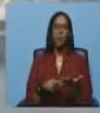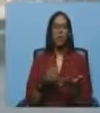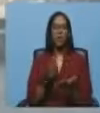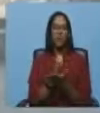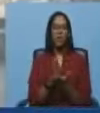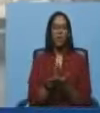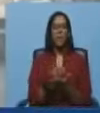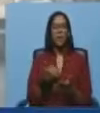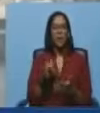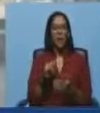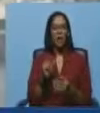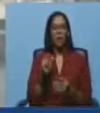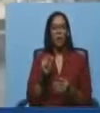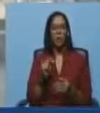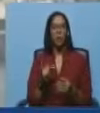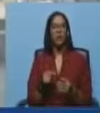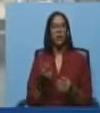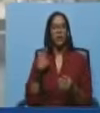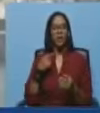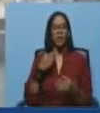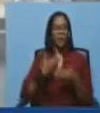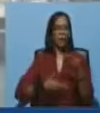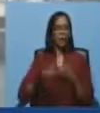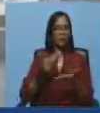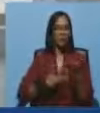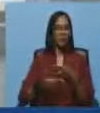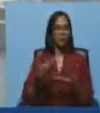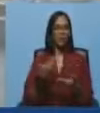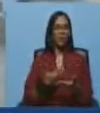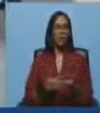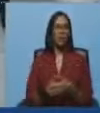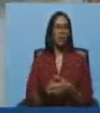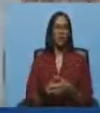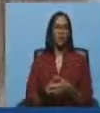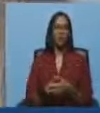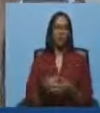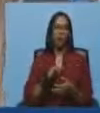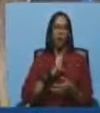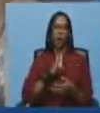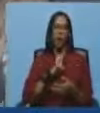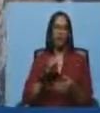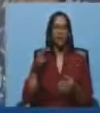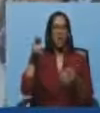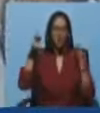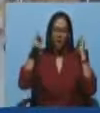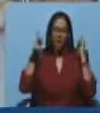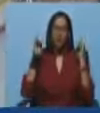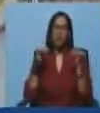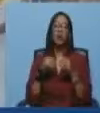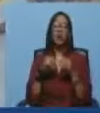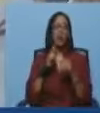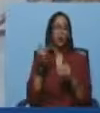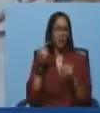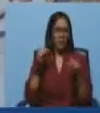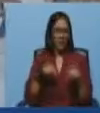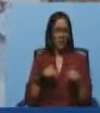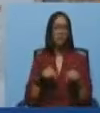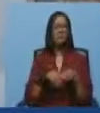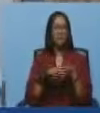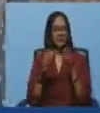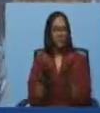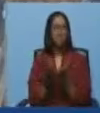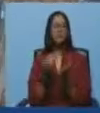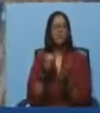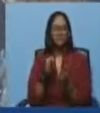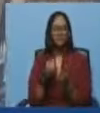más hay un sector... Tiene que ver más con nuestra dinámica, ¿no? Claro, claro. Somos protagonistas de feria. Correcto, correcto. Pero no solo aquí. En el mundo hay